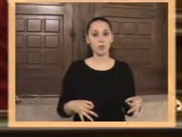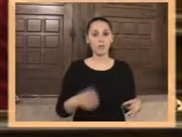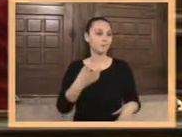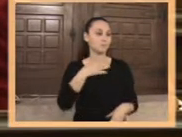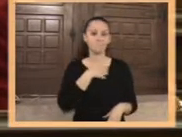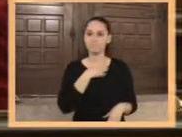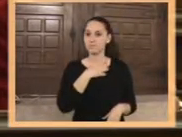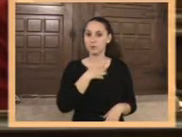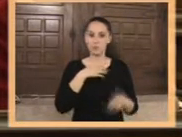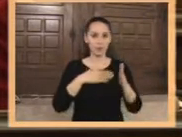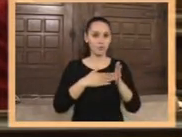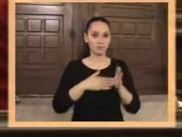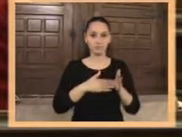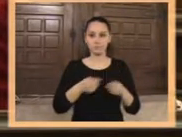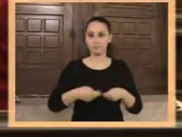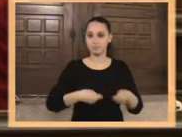punto de venta.